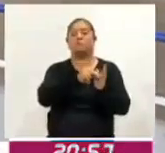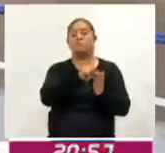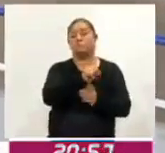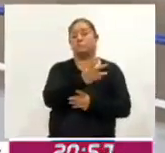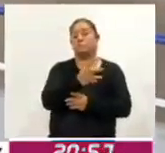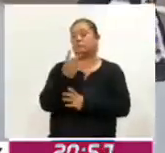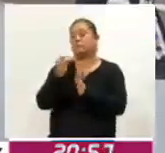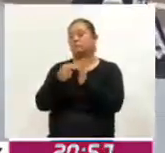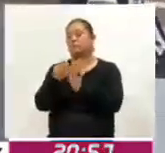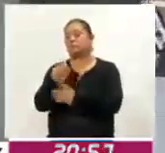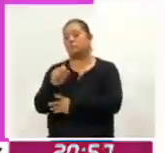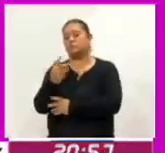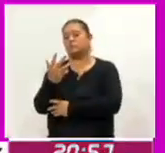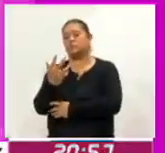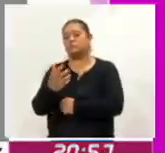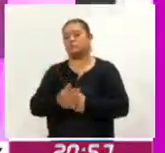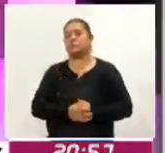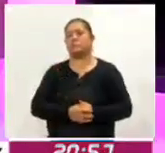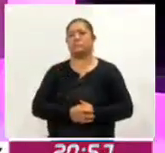2024-2025.